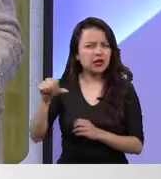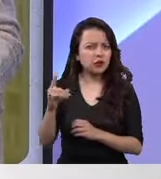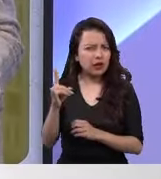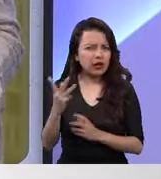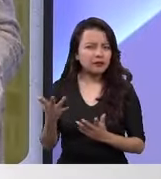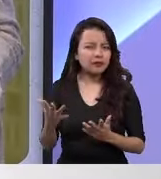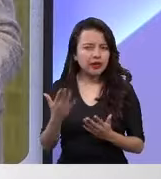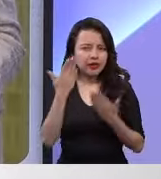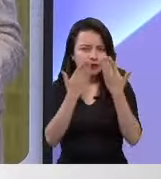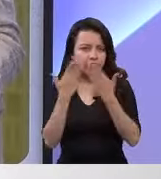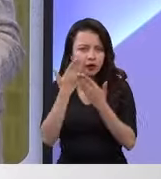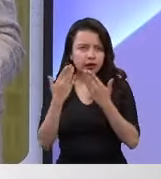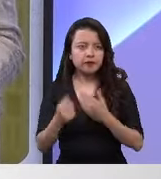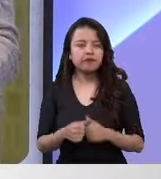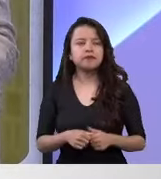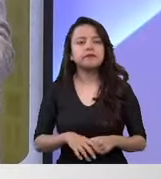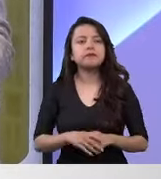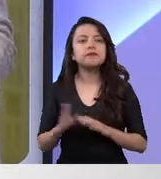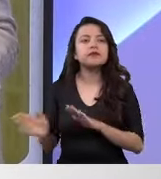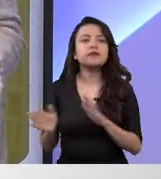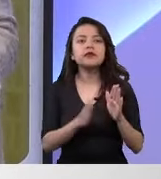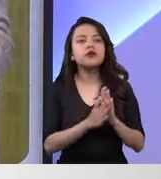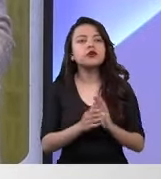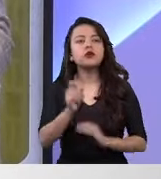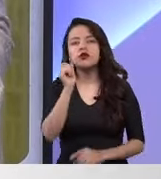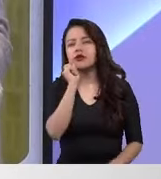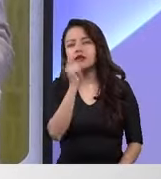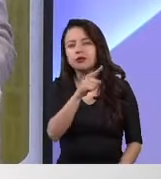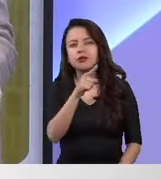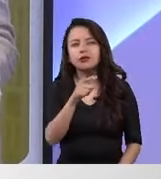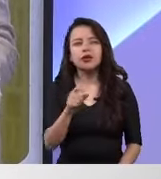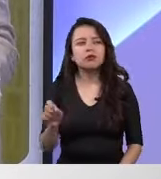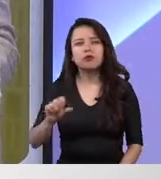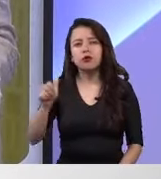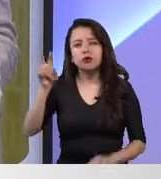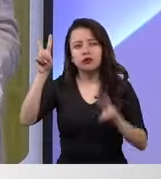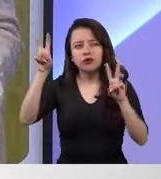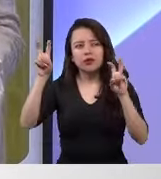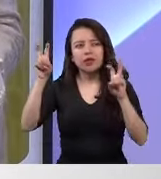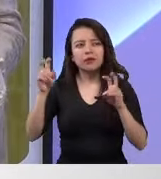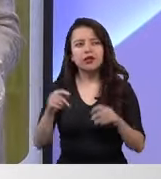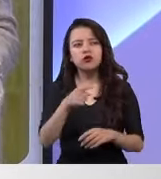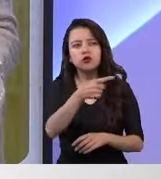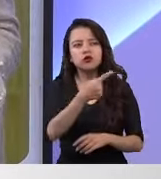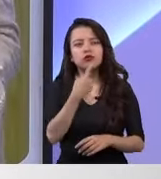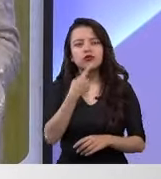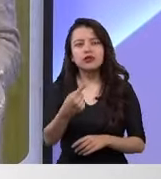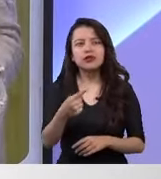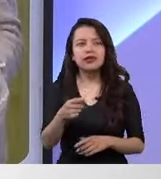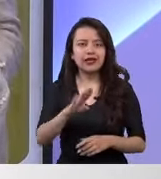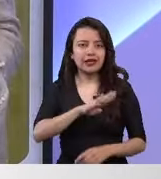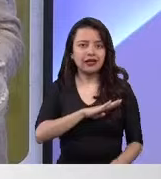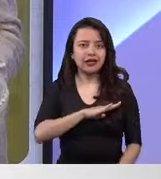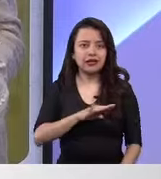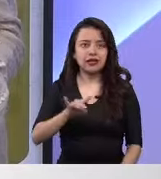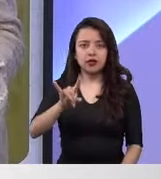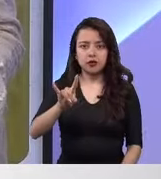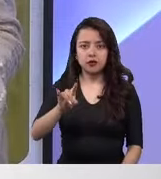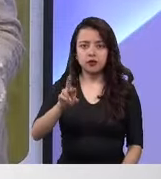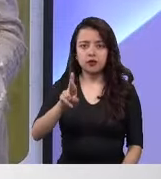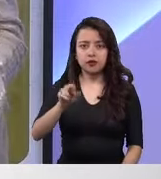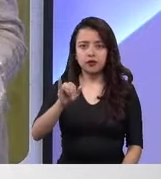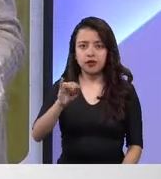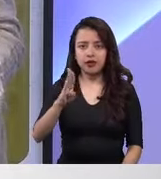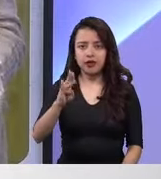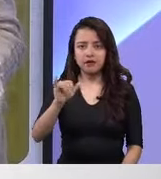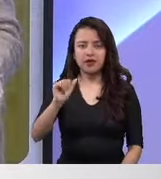yo aprovechando que lo tenemos acá rápidamente, le quiero preguntar por otro chicharrón, y es que usted está diciendo que el alcalde de Uribia, que obviamente ha sido muy mencionado todo el tema de